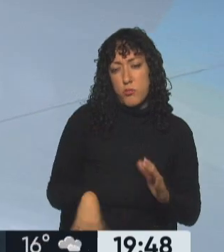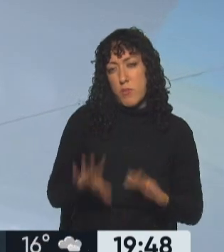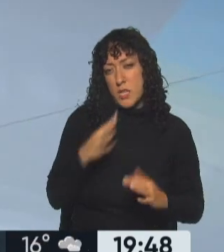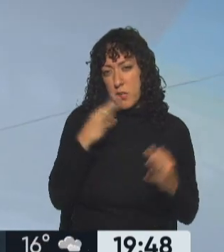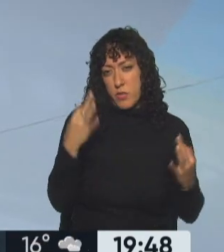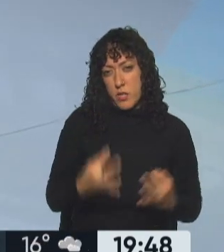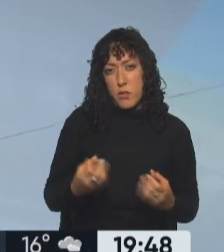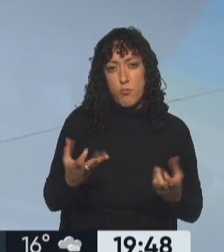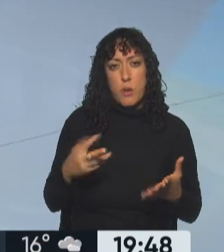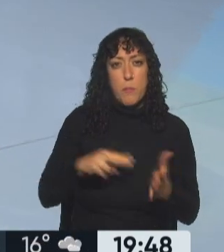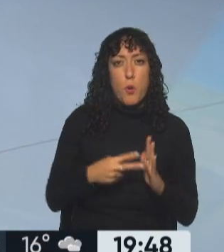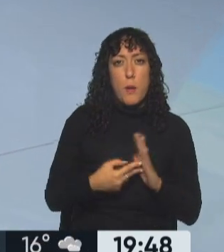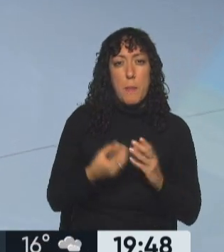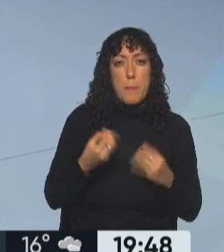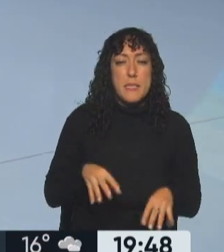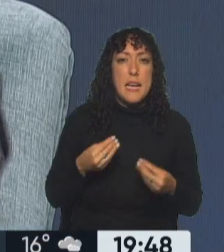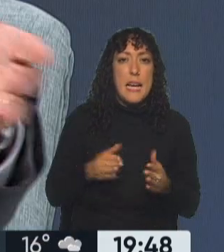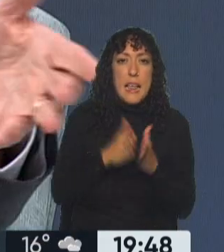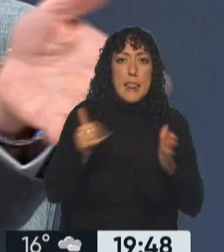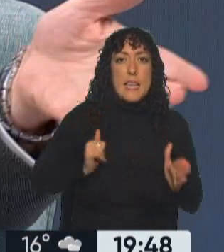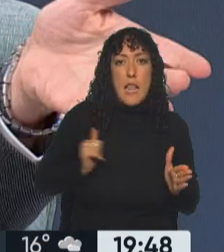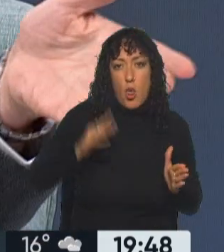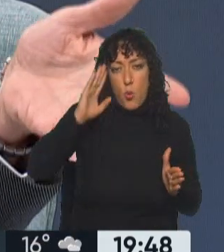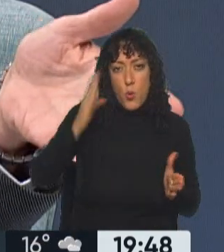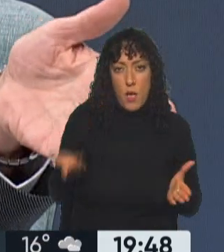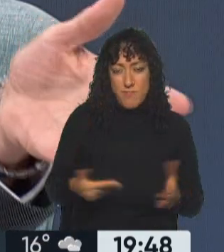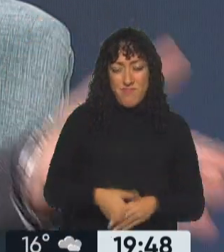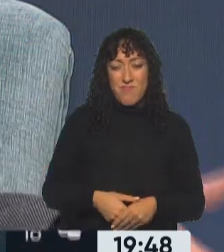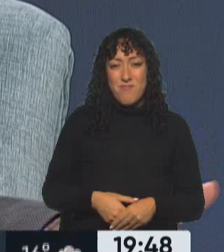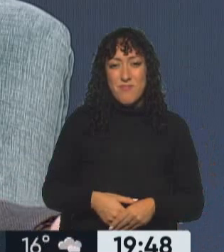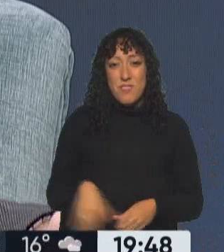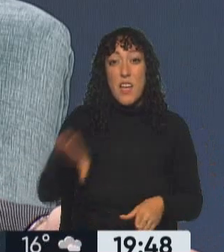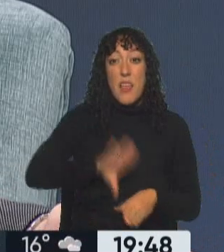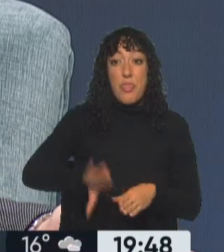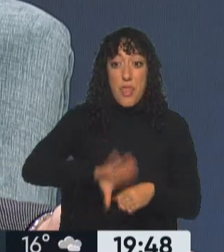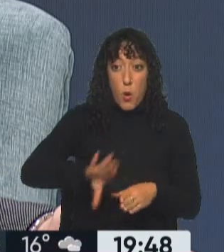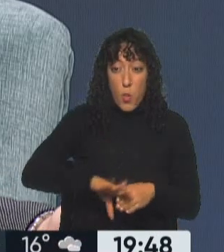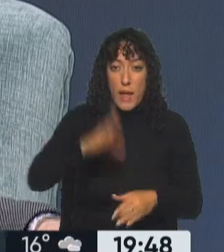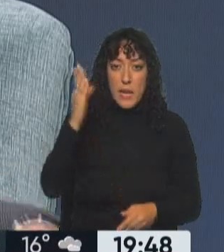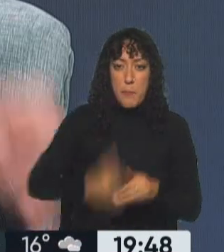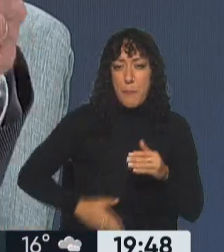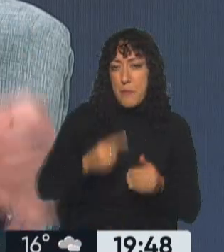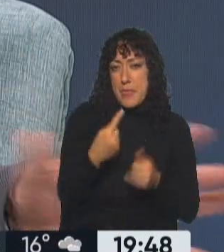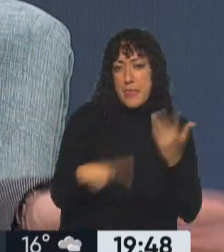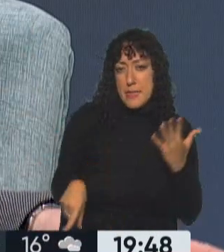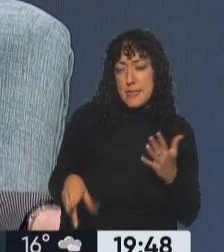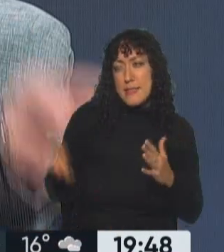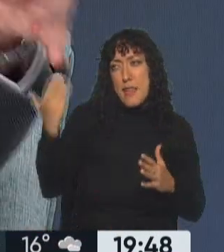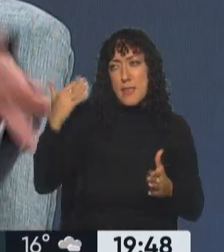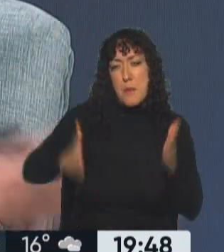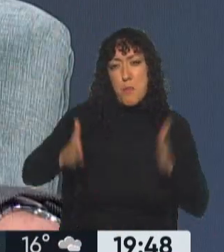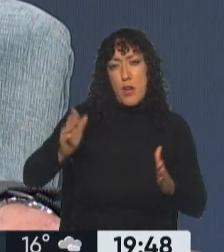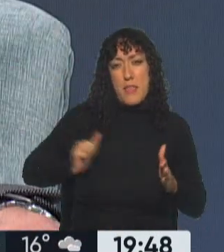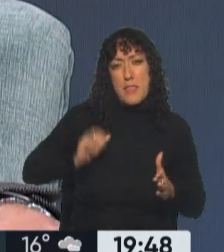porque el problema empezó con la dictadura. La deuda nos condiciona a la Argentina desde los tiempos de la dictadura,